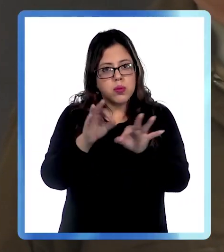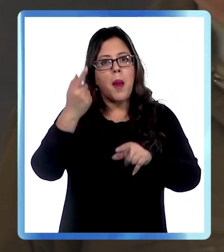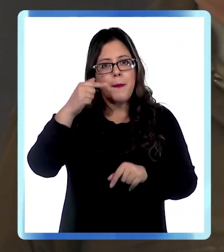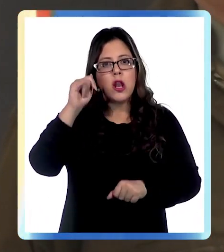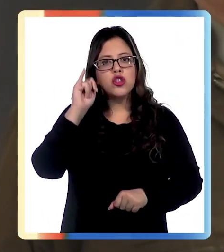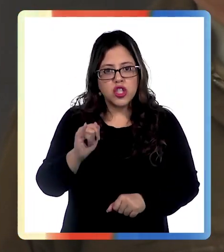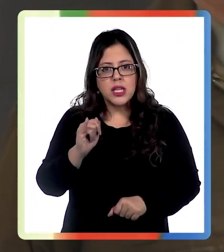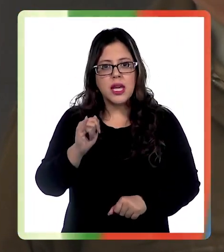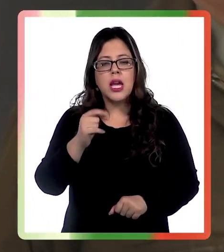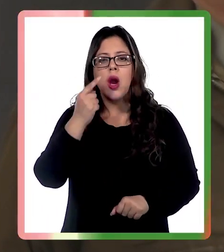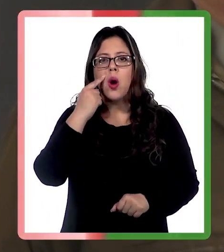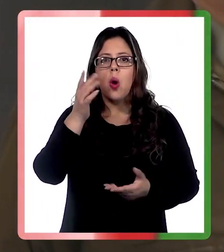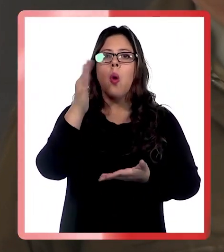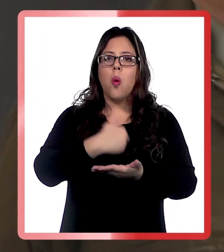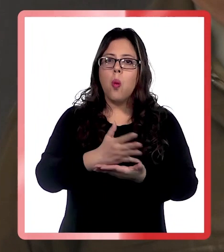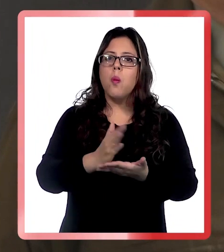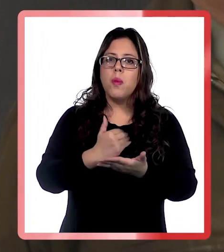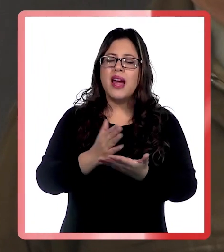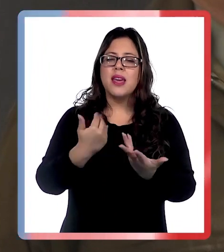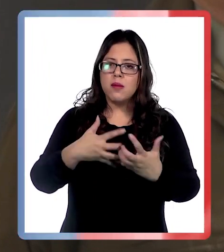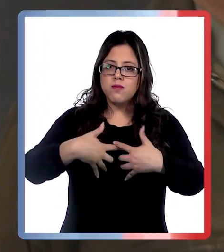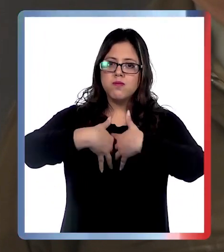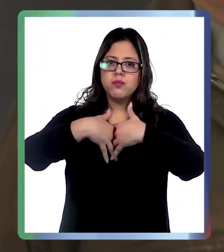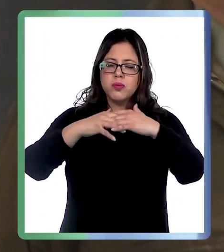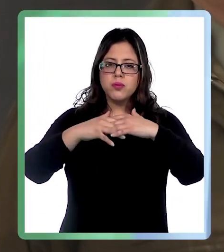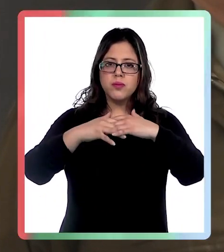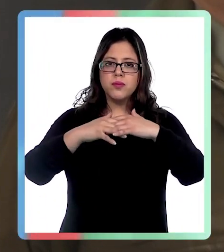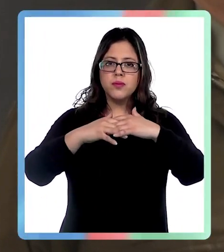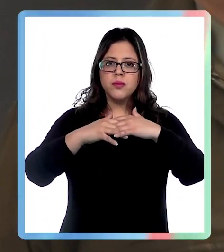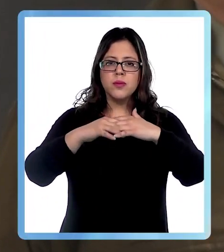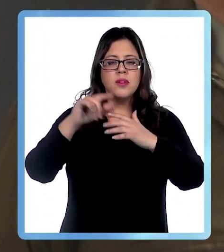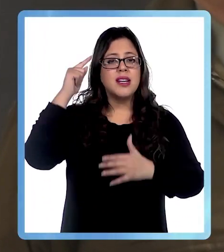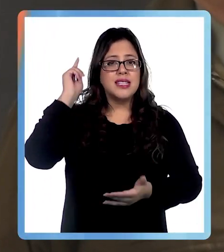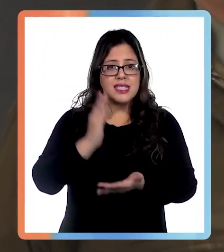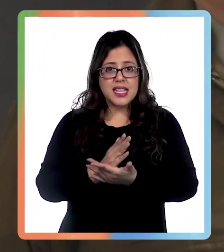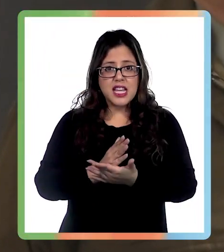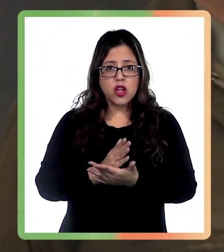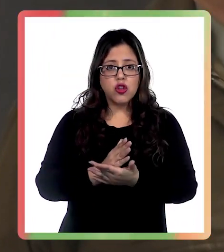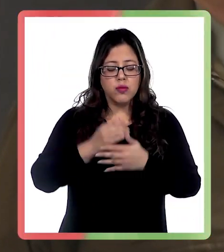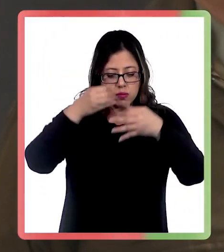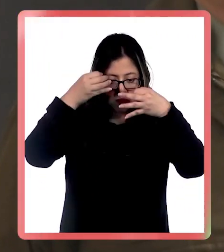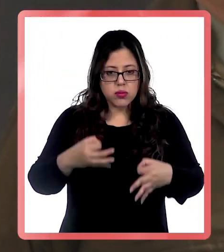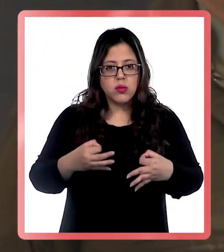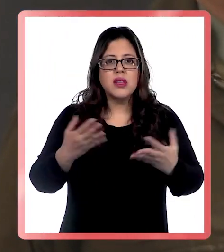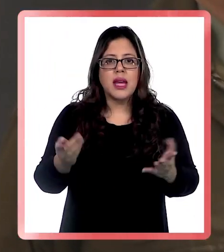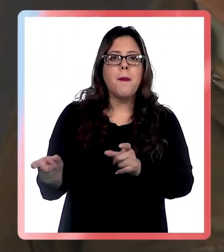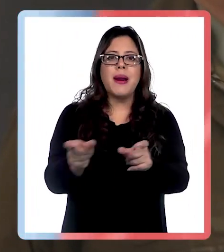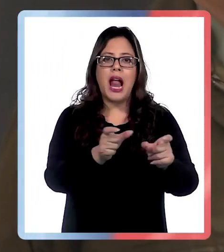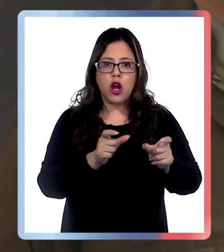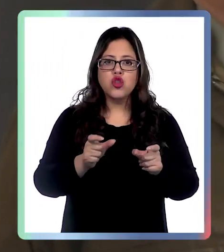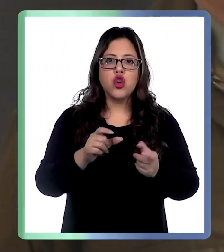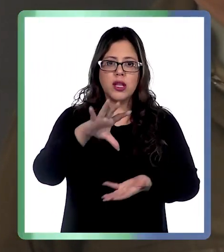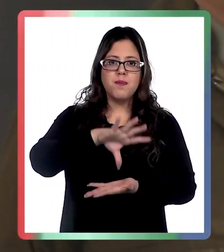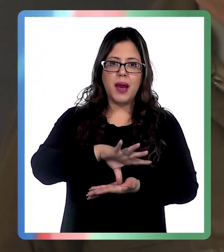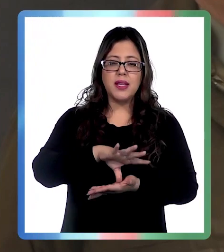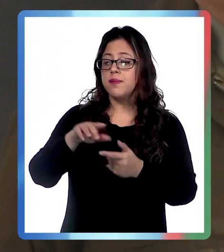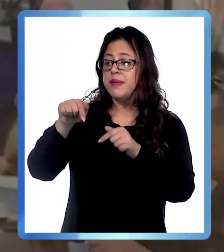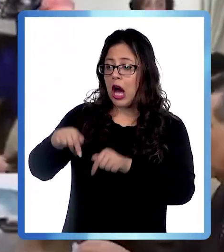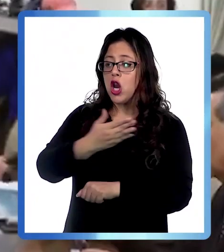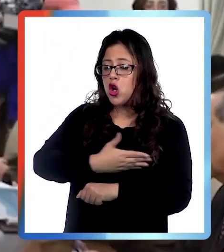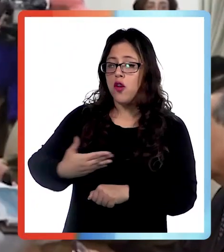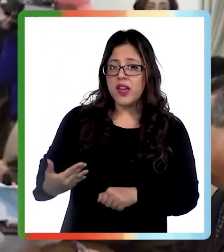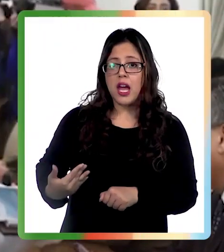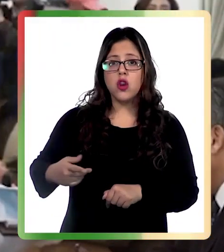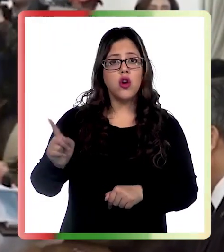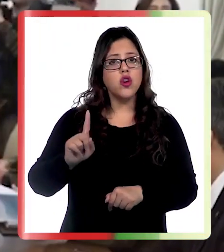pero sí Es indispensable tener un plan mucho más poderoso mucho más decidido mucho más concreto para el control territorial por